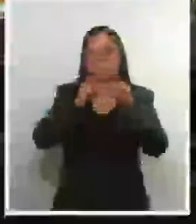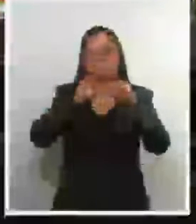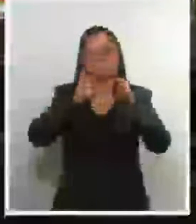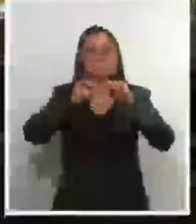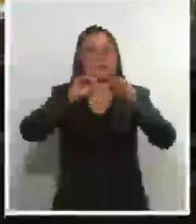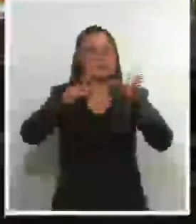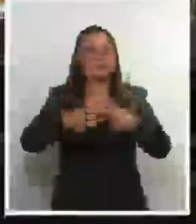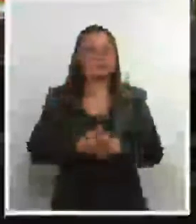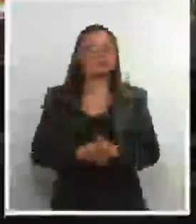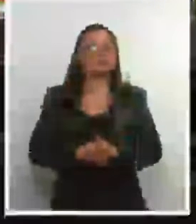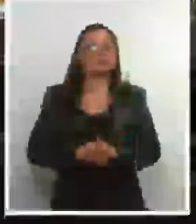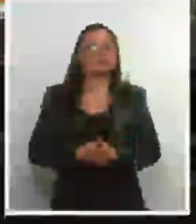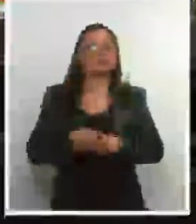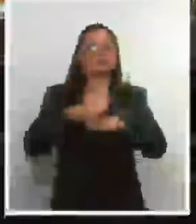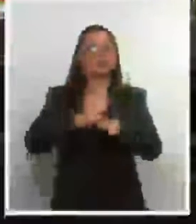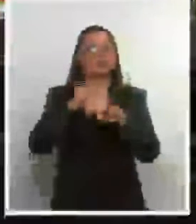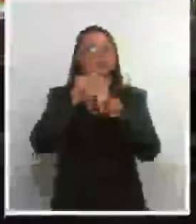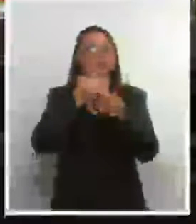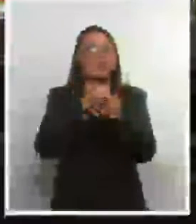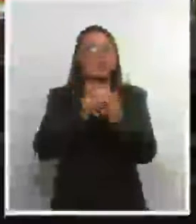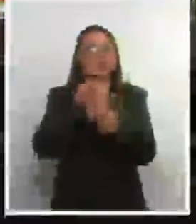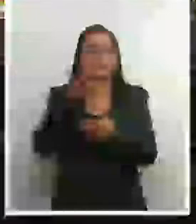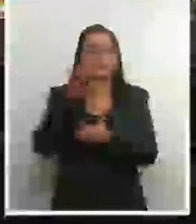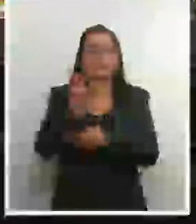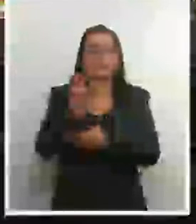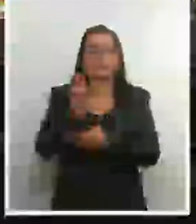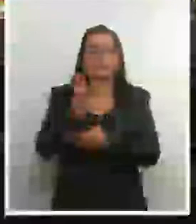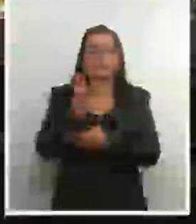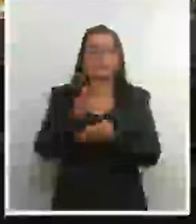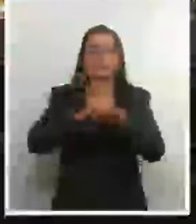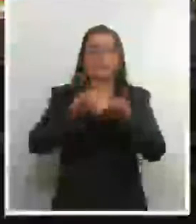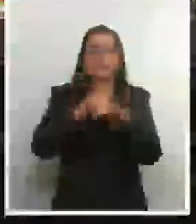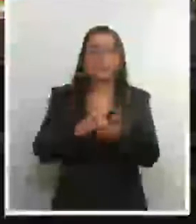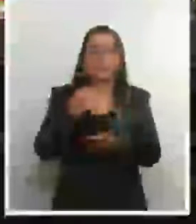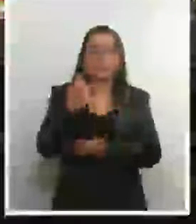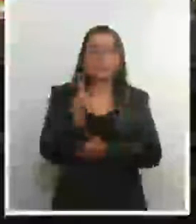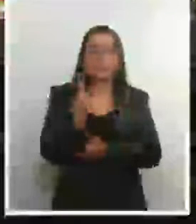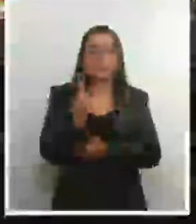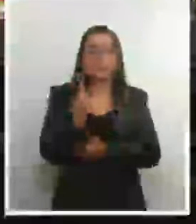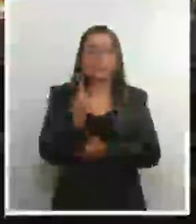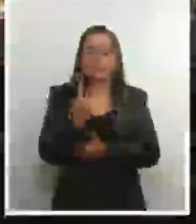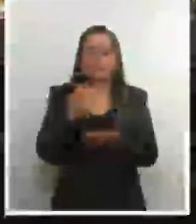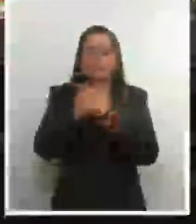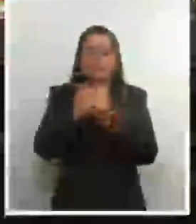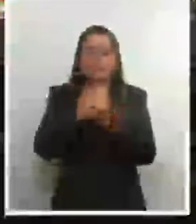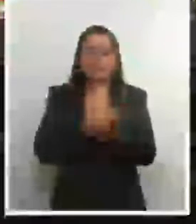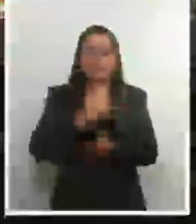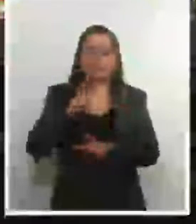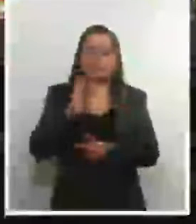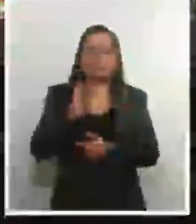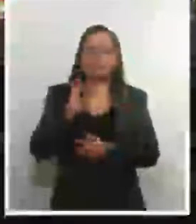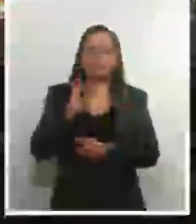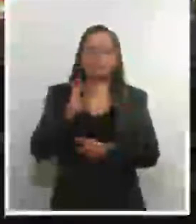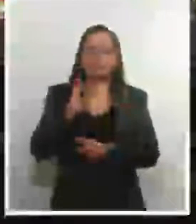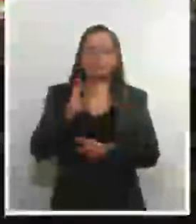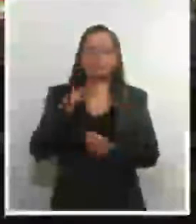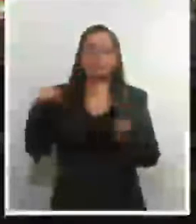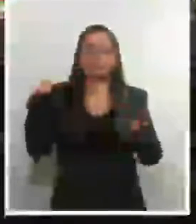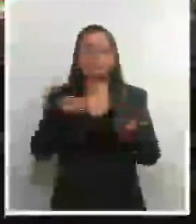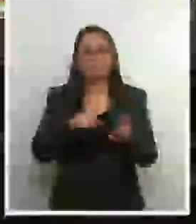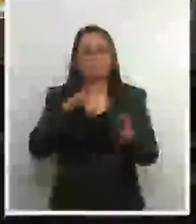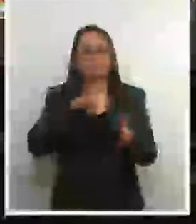aclaración. En el apartado B de numeral 1, inciso B,